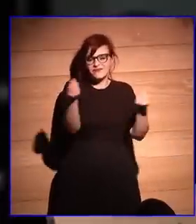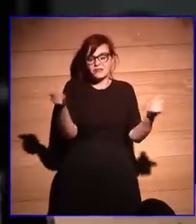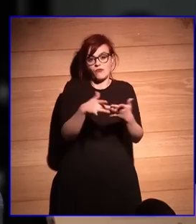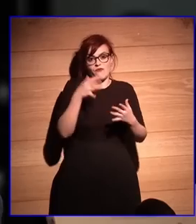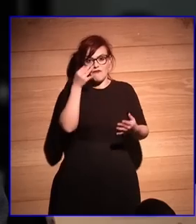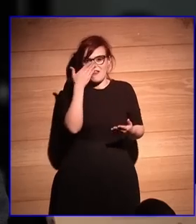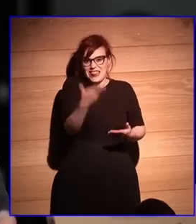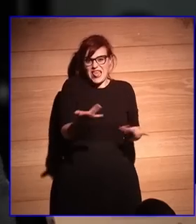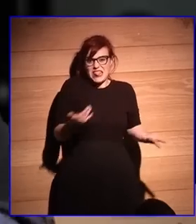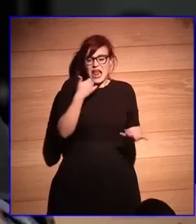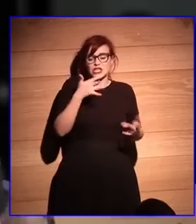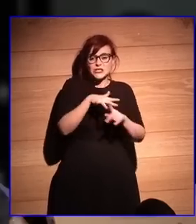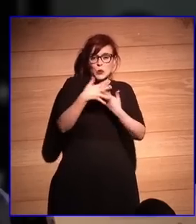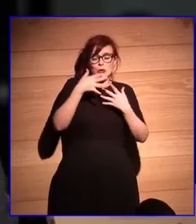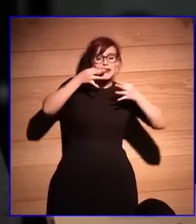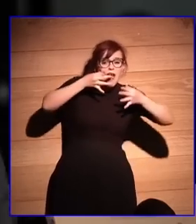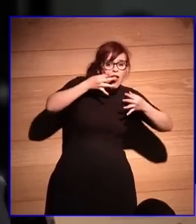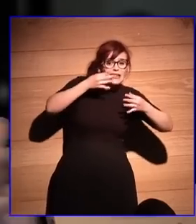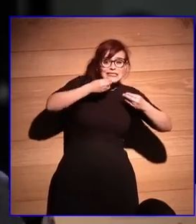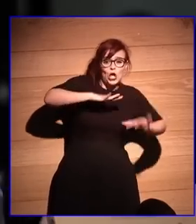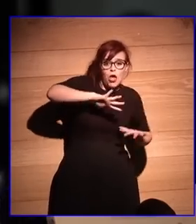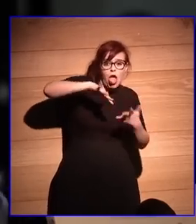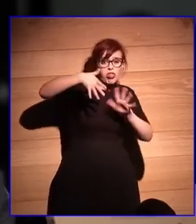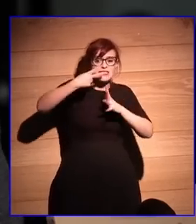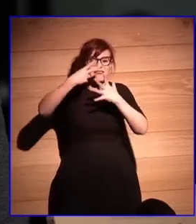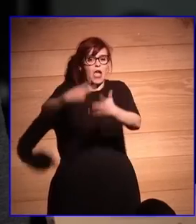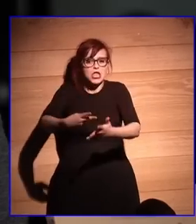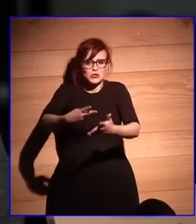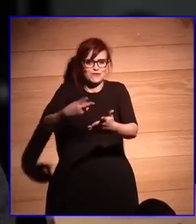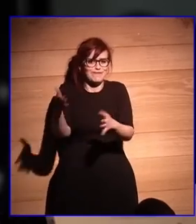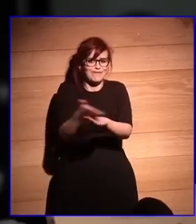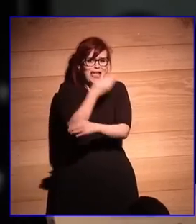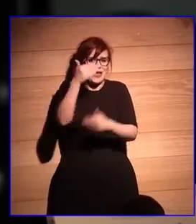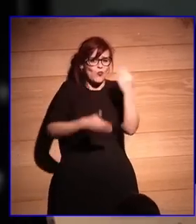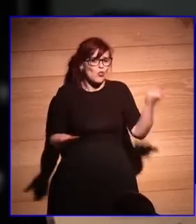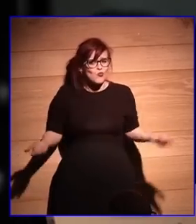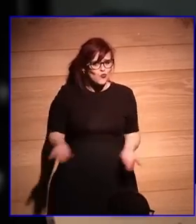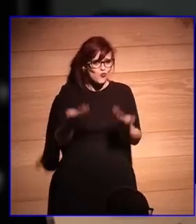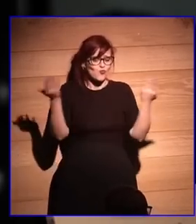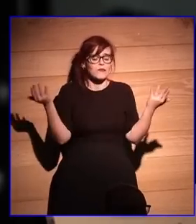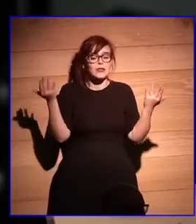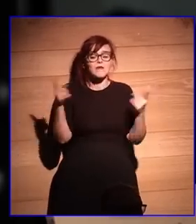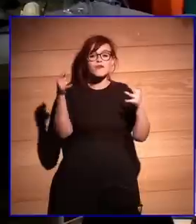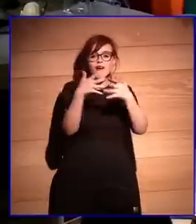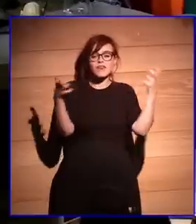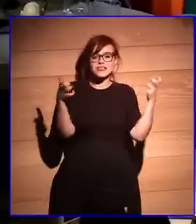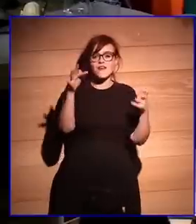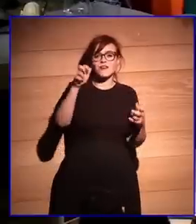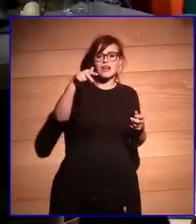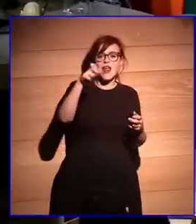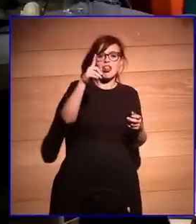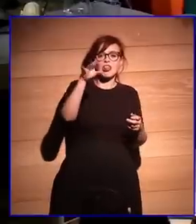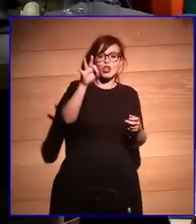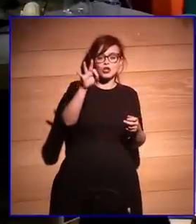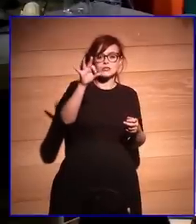verdades completamente fungibles que cambian con el tiempo y que 7 años después ya no tienen ninguna vigencia. Hay una frase de Fernando Savater que yo creo que